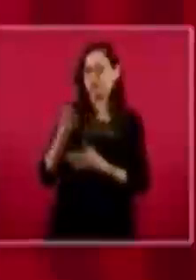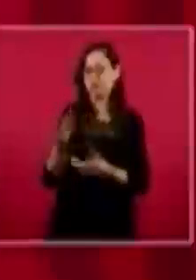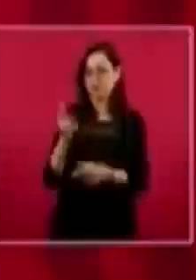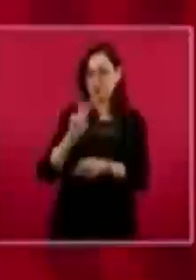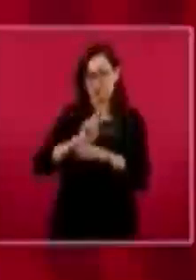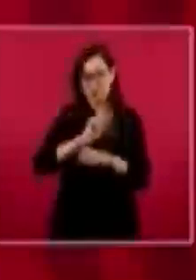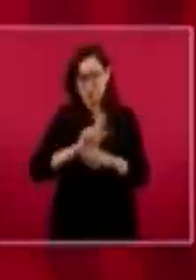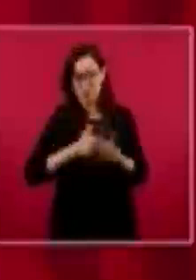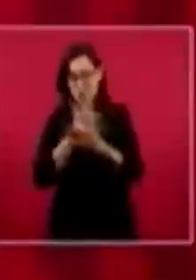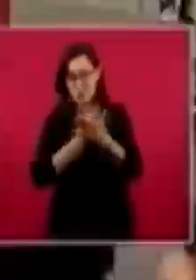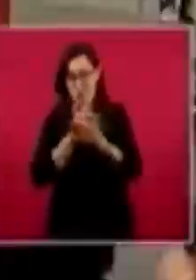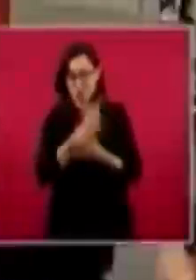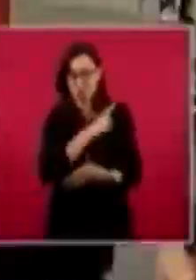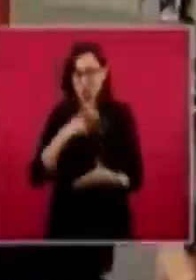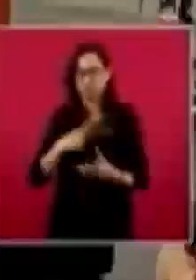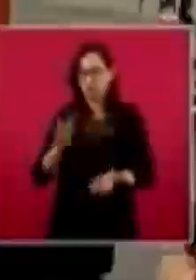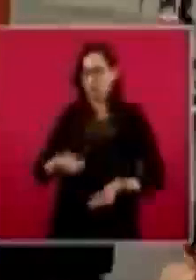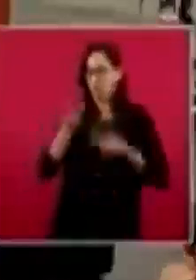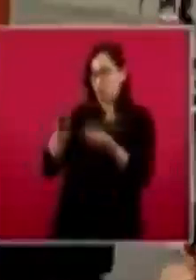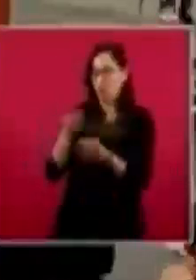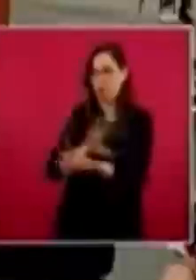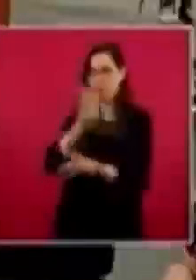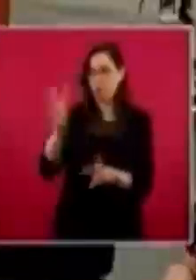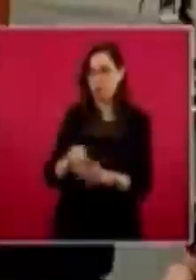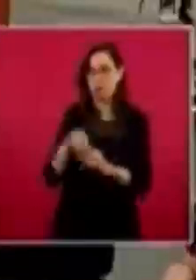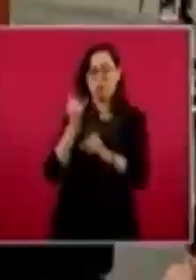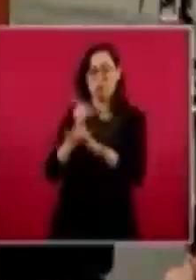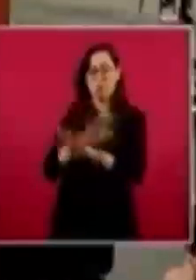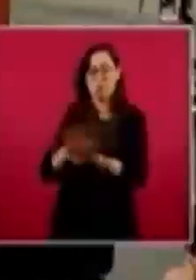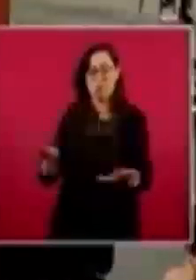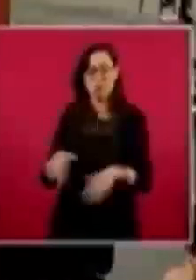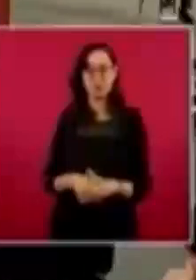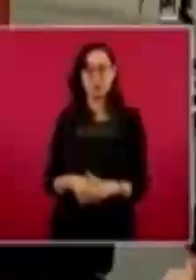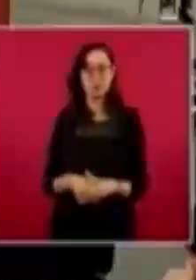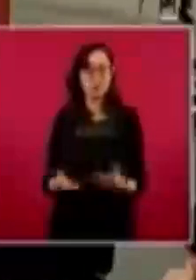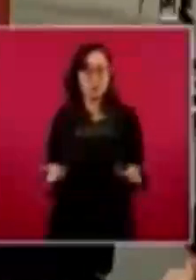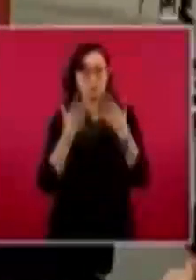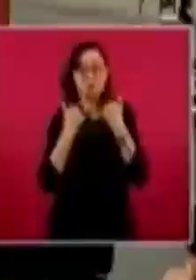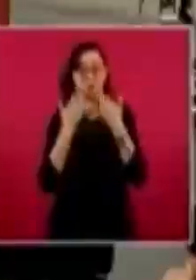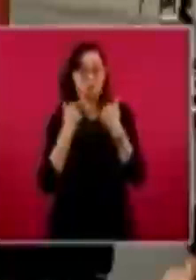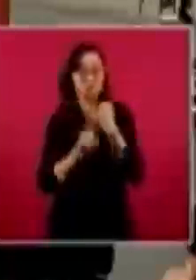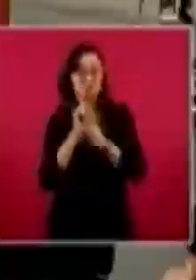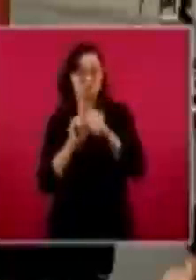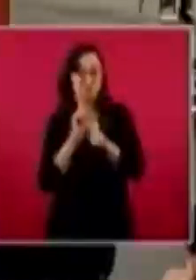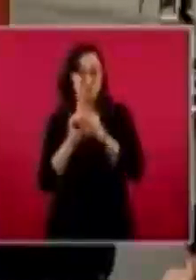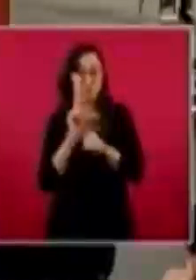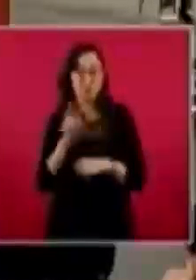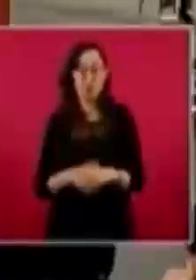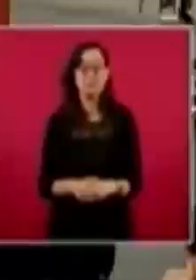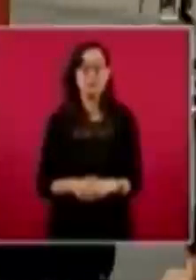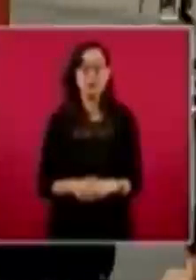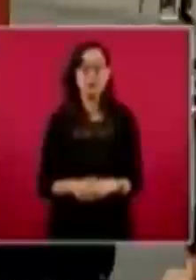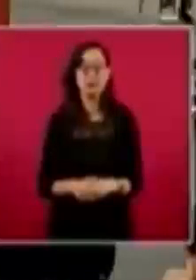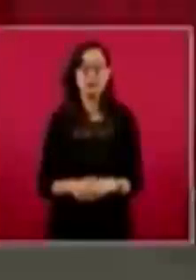maniobra como esta que ahora se anuncia para apoyar económicamente al gobierno de Cuba. Lo de traer a